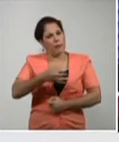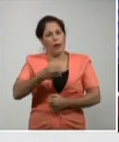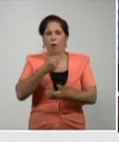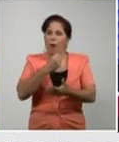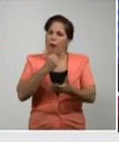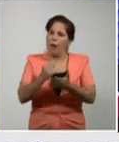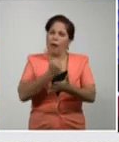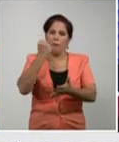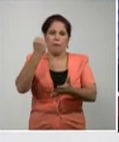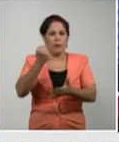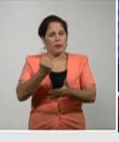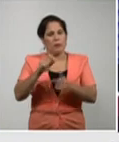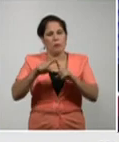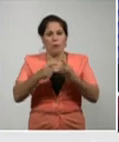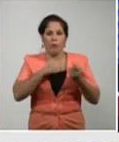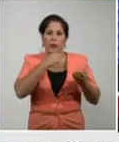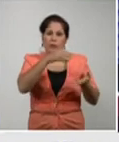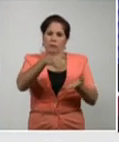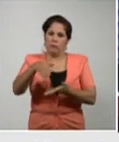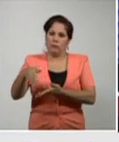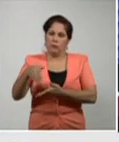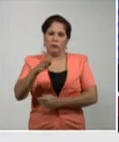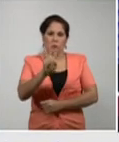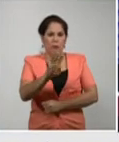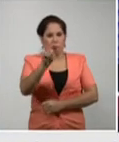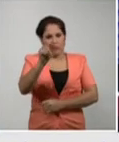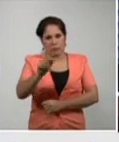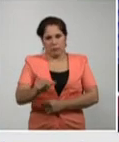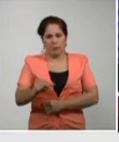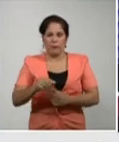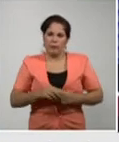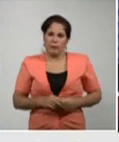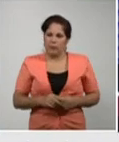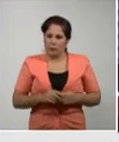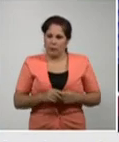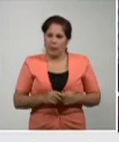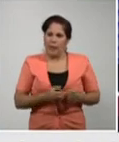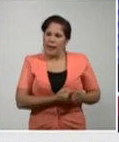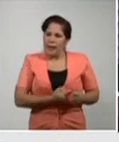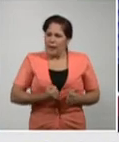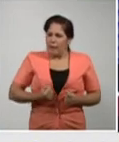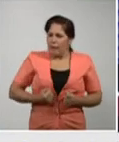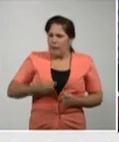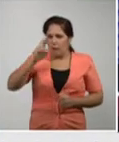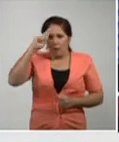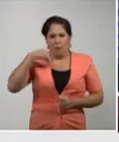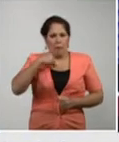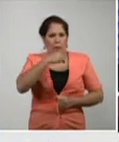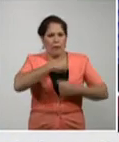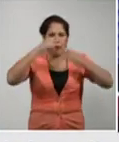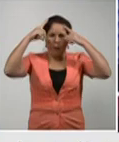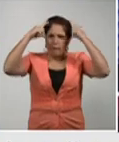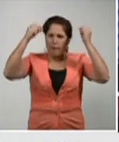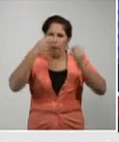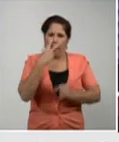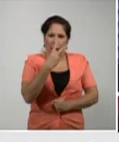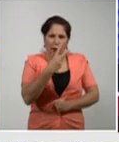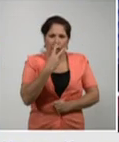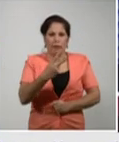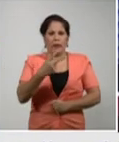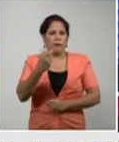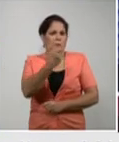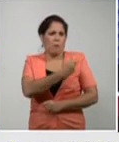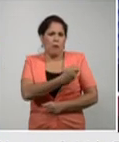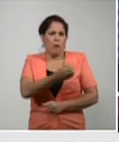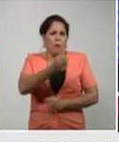número de fallecidos en esta jornada, a pesar de todo el esfuerzo del personal de la salud, también de los productos innovadores